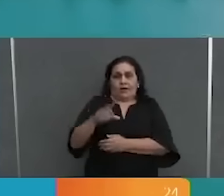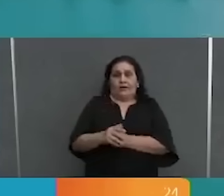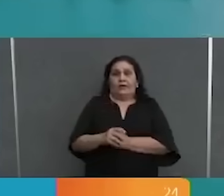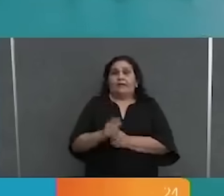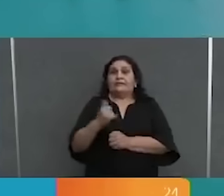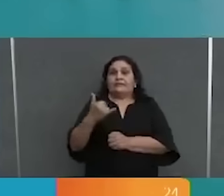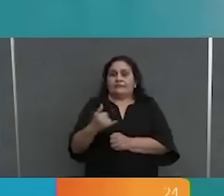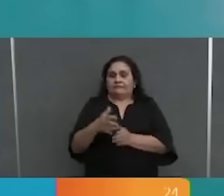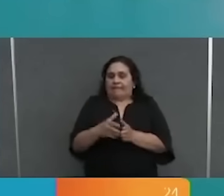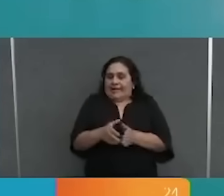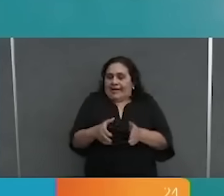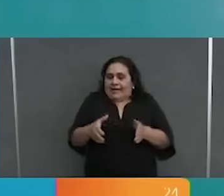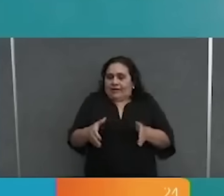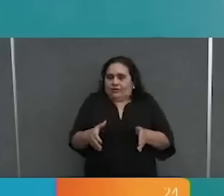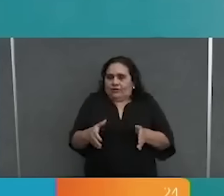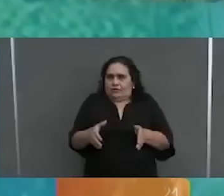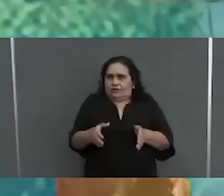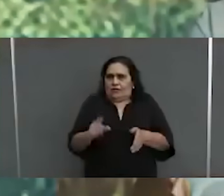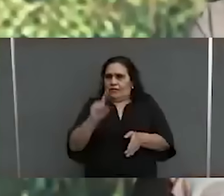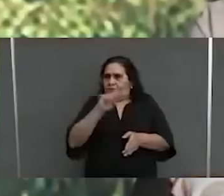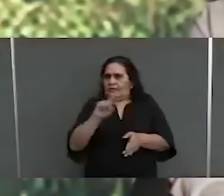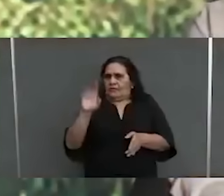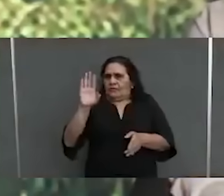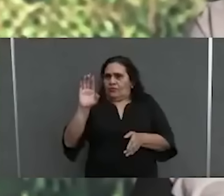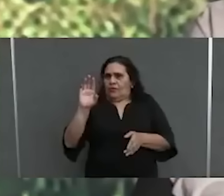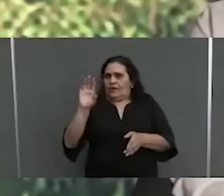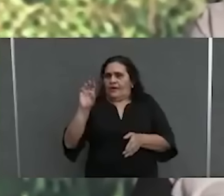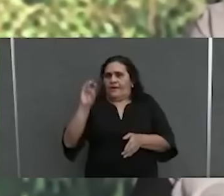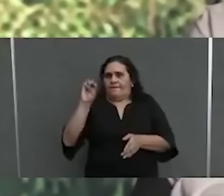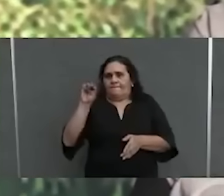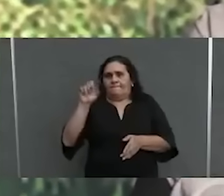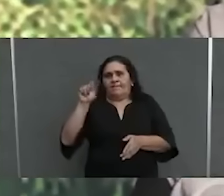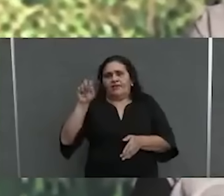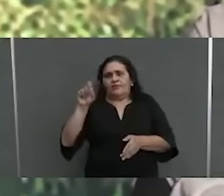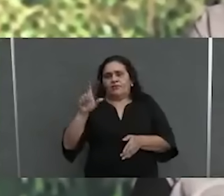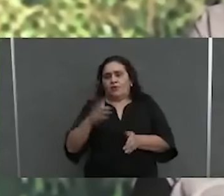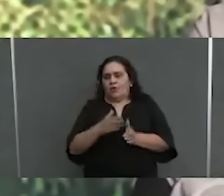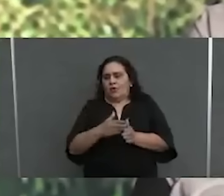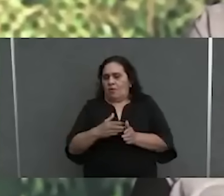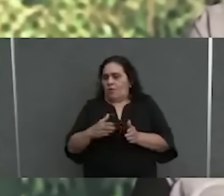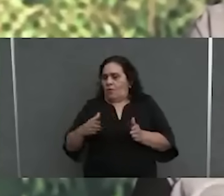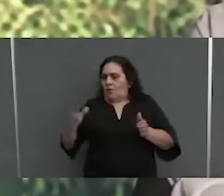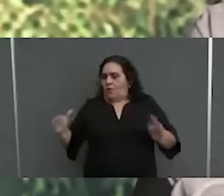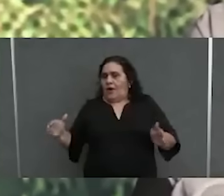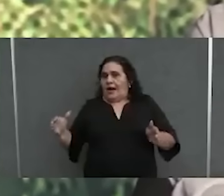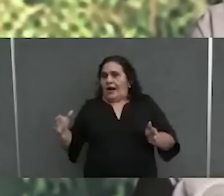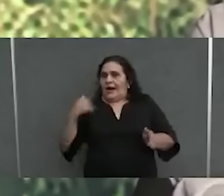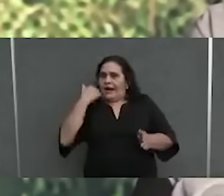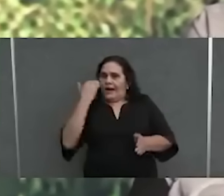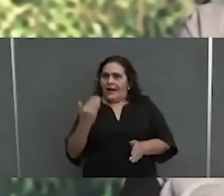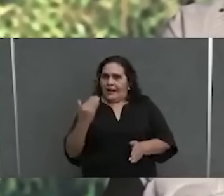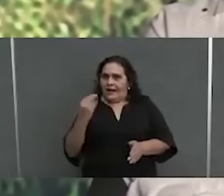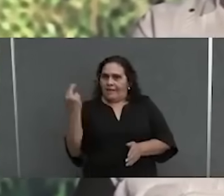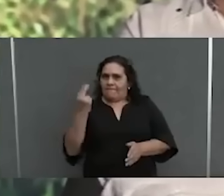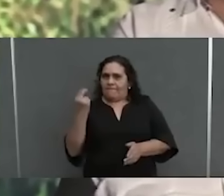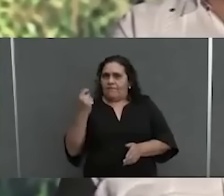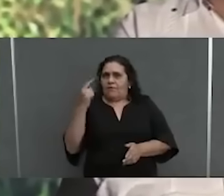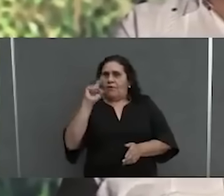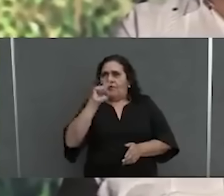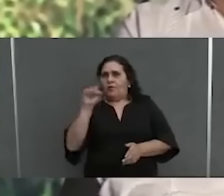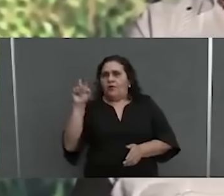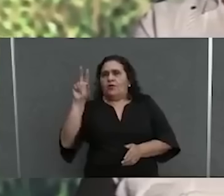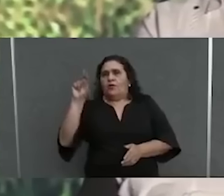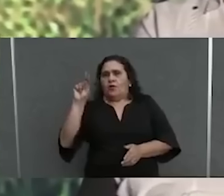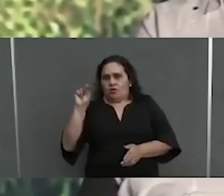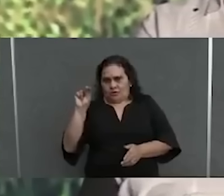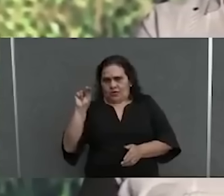el ancho del canal es de 150 metros y queremos llegarlo a 180 metros. ¿Por qué? Porque los barcos de crucero